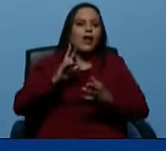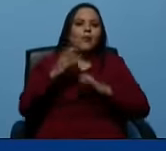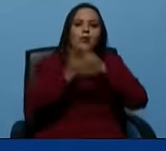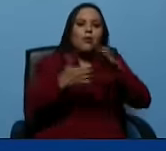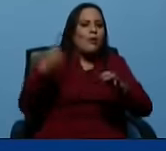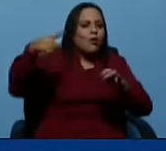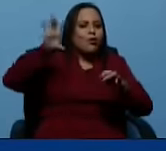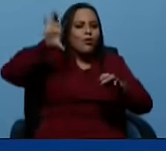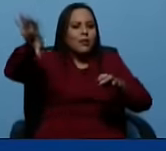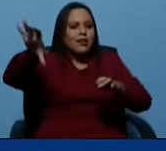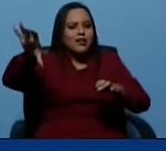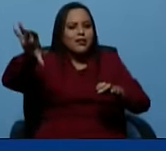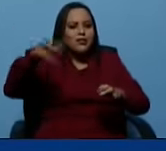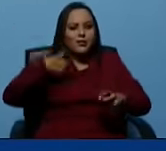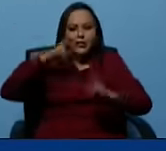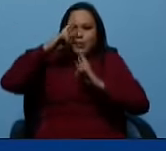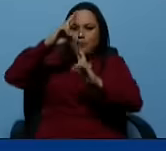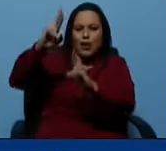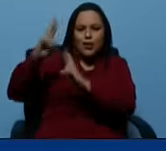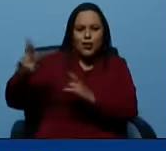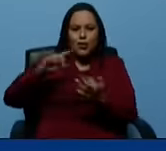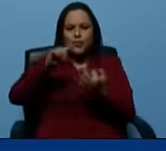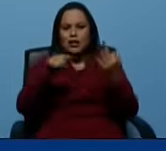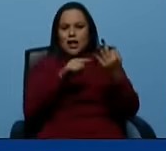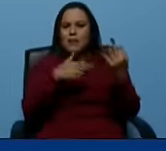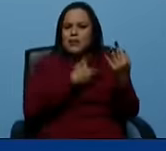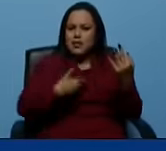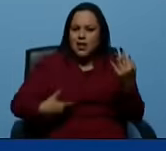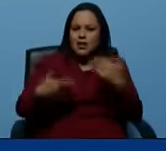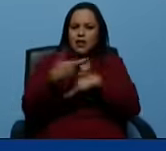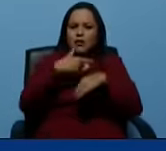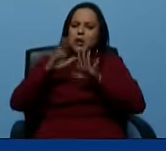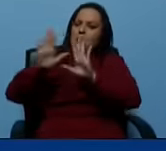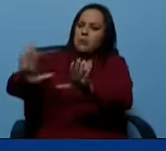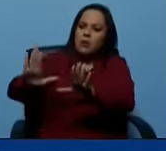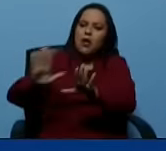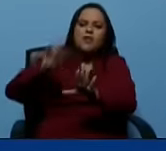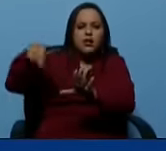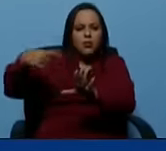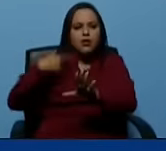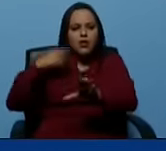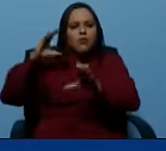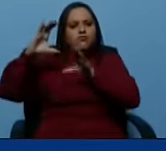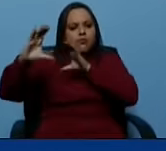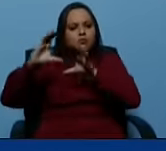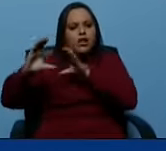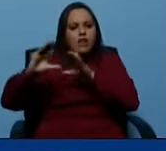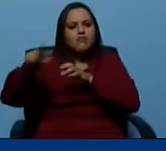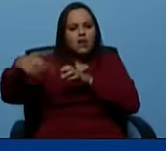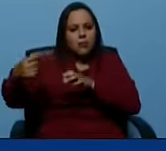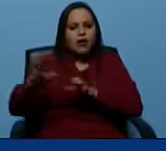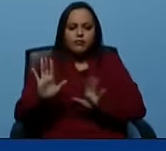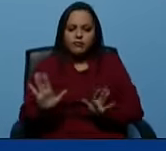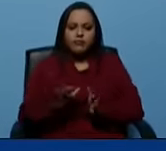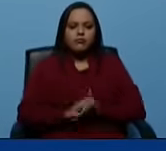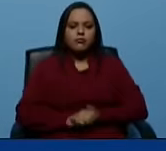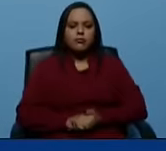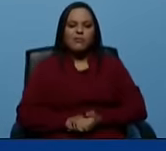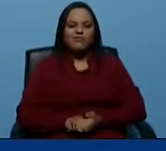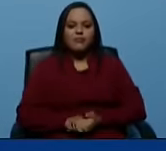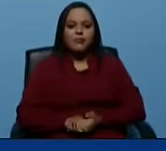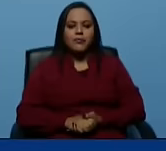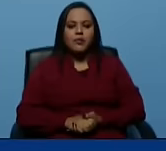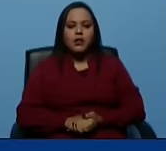profundamente a estos tres presidentes, a estos tres gobiernos, y con ellos sabré comunicarme en su momento preciso.